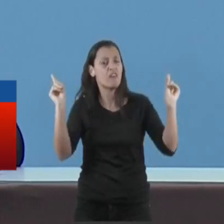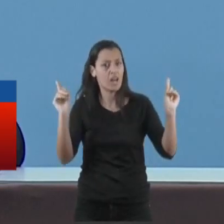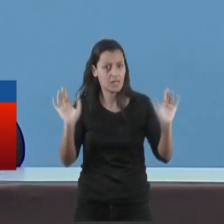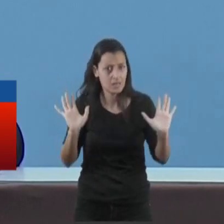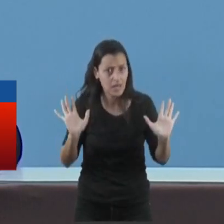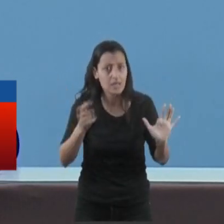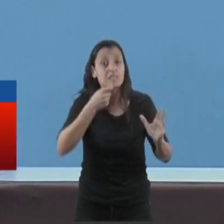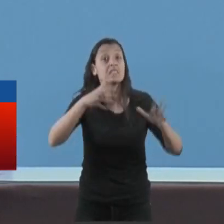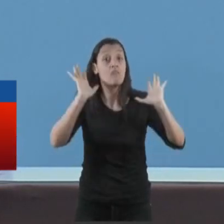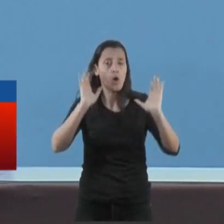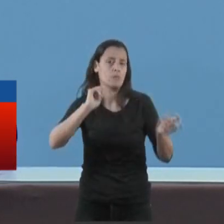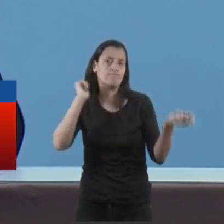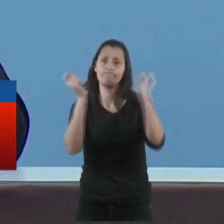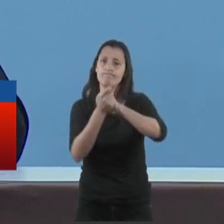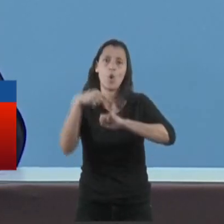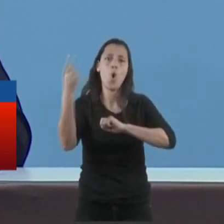absolutamente distintas.